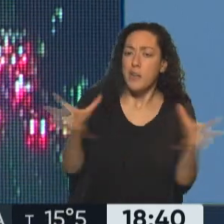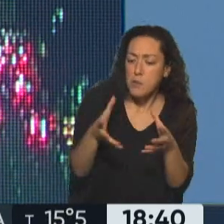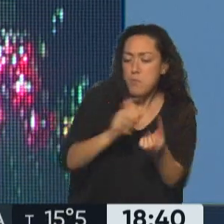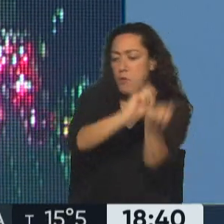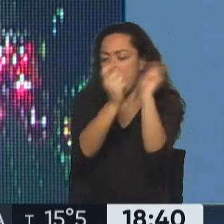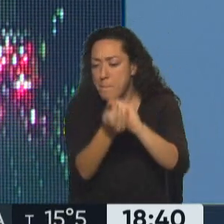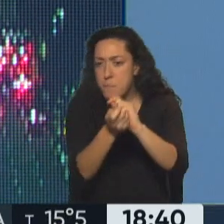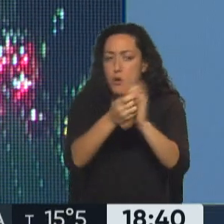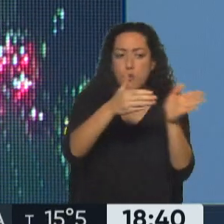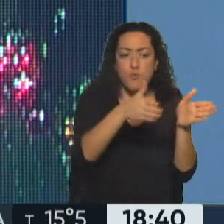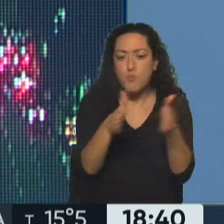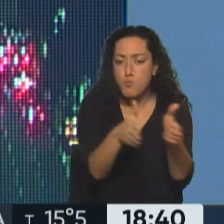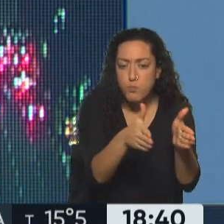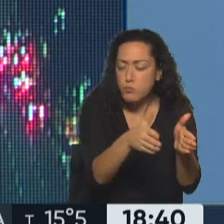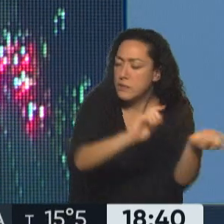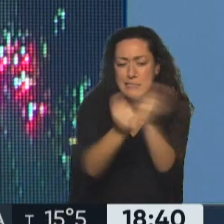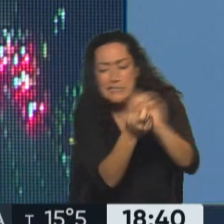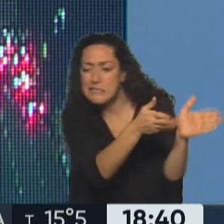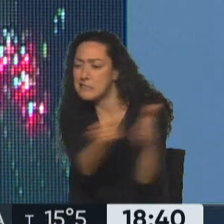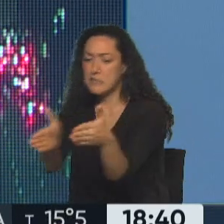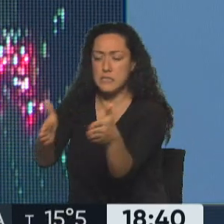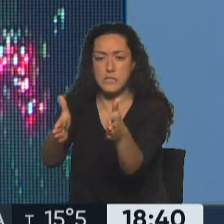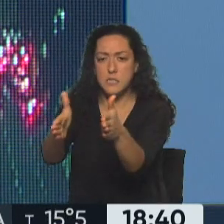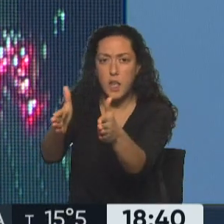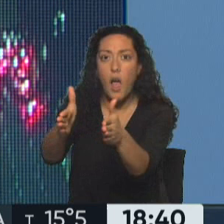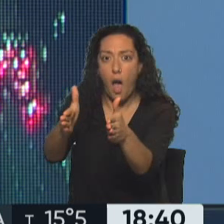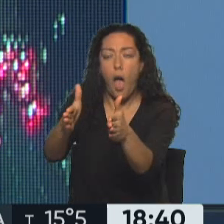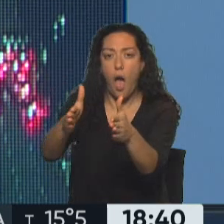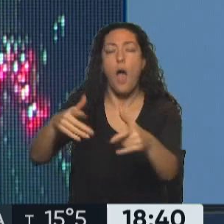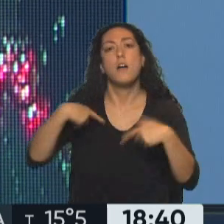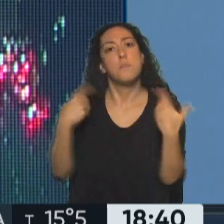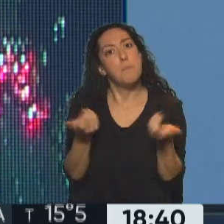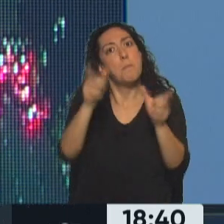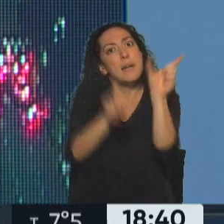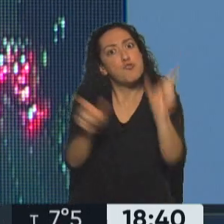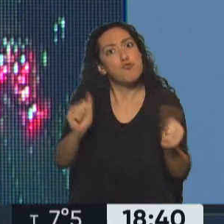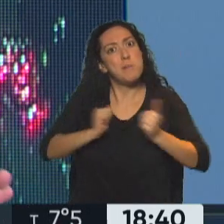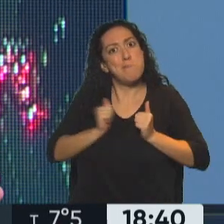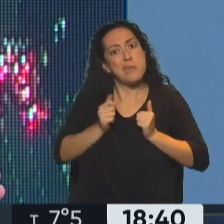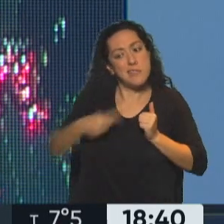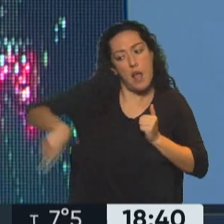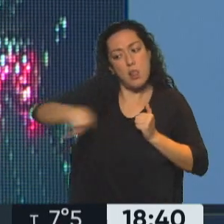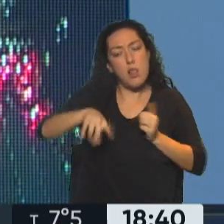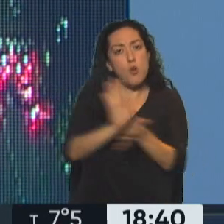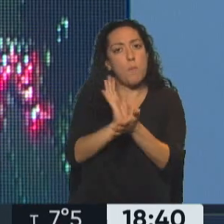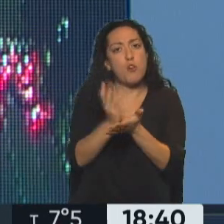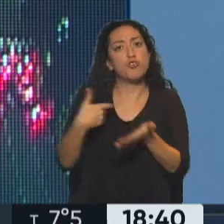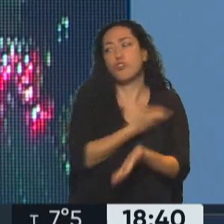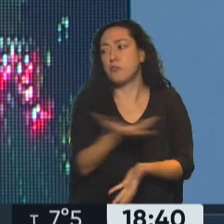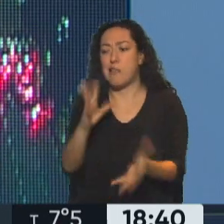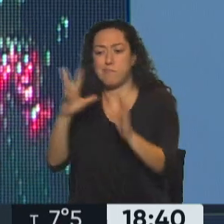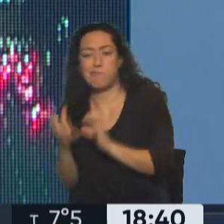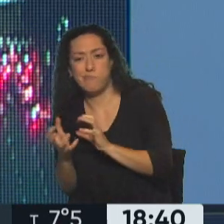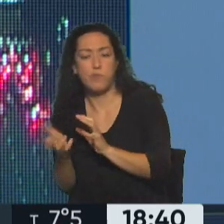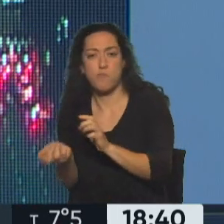una hoja con un norte determinado y hay mucha gente expectante porque el tejido social está dañado.